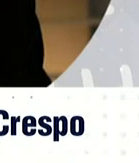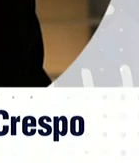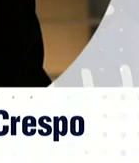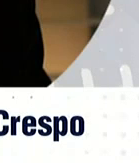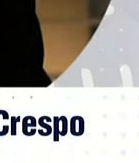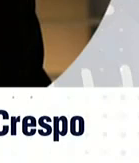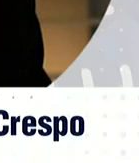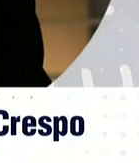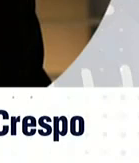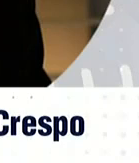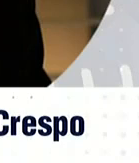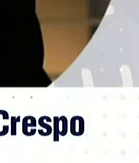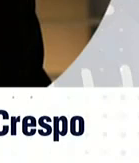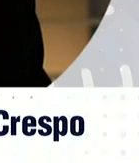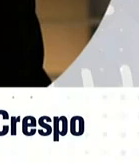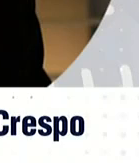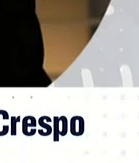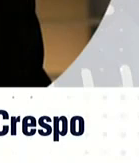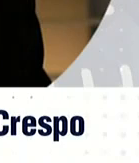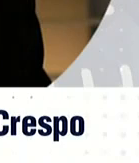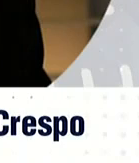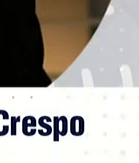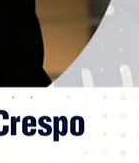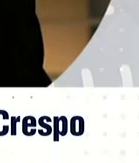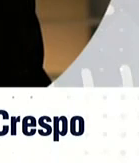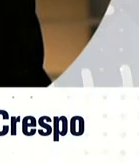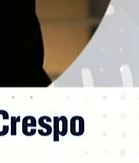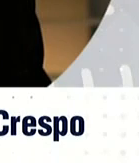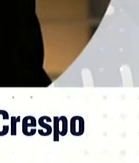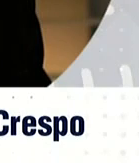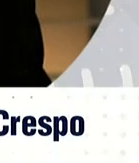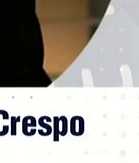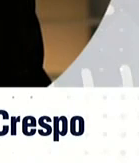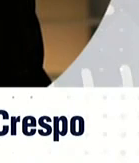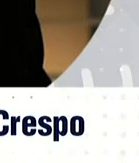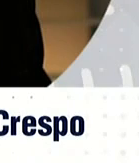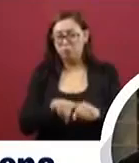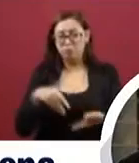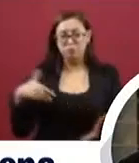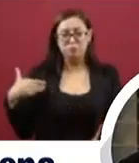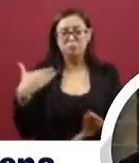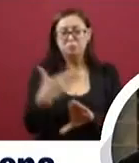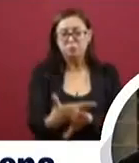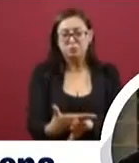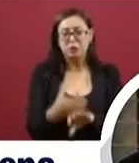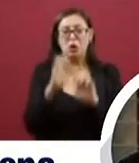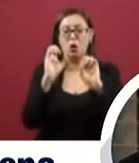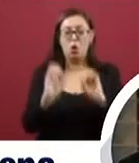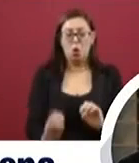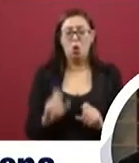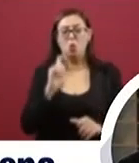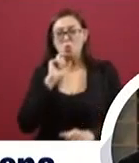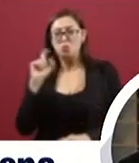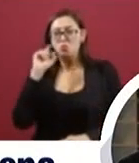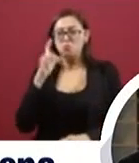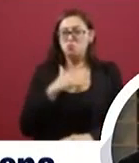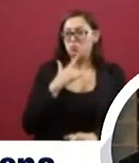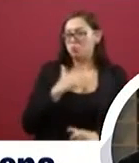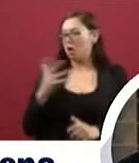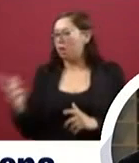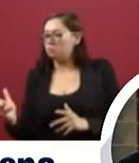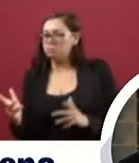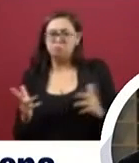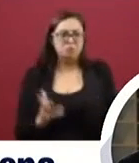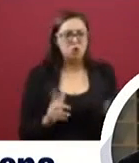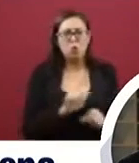propia reacción del gobierno a las calificadoras no creo que sea un buen mensaje para los inversionistas y los capitales, porque en lugar de decir, a